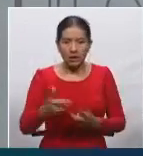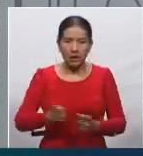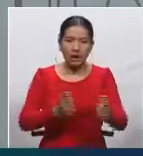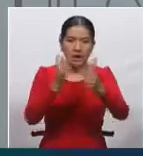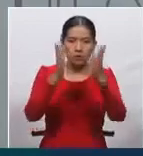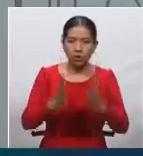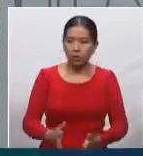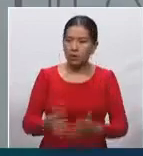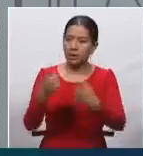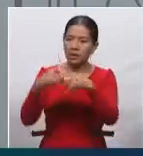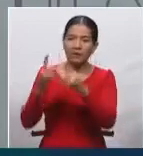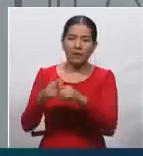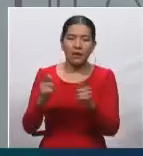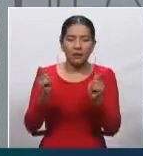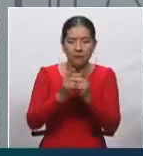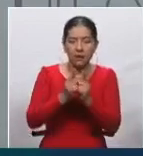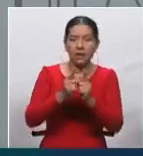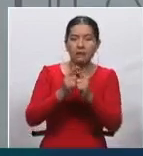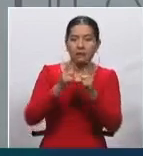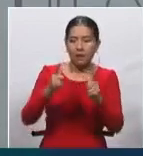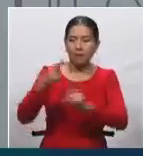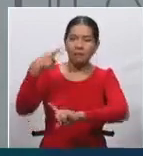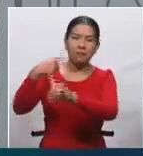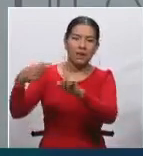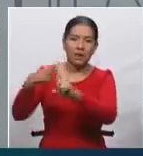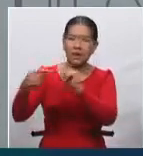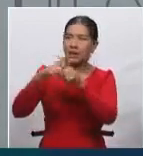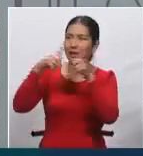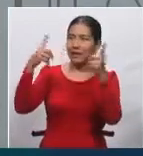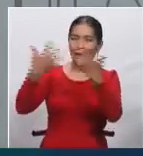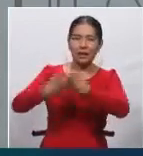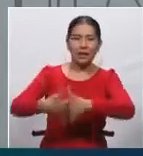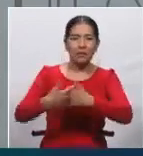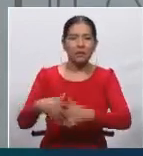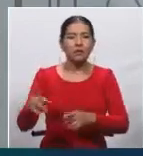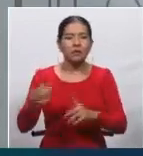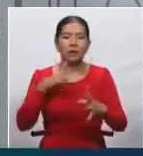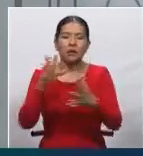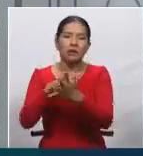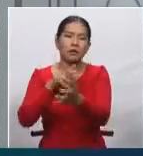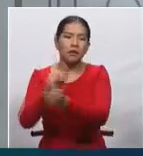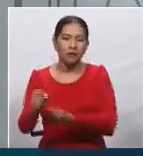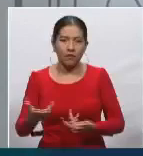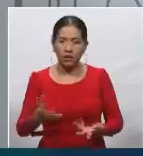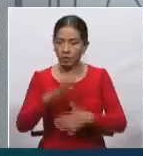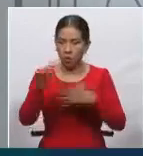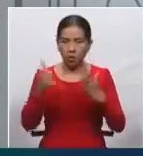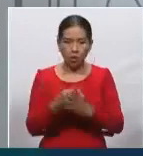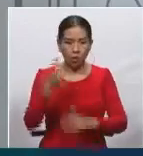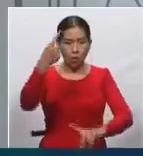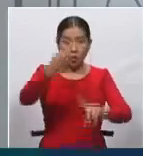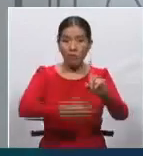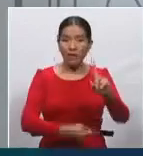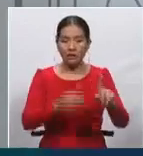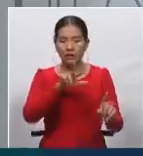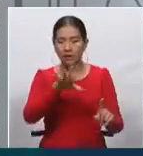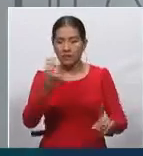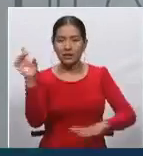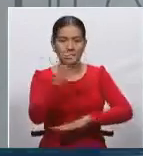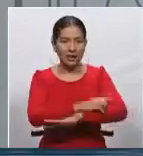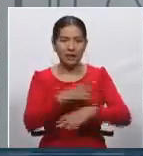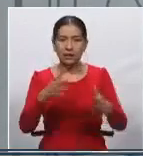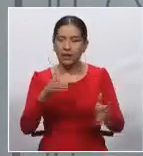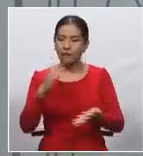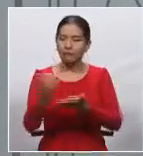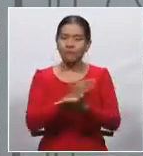señalado, micro, pequeños, medianos, grandes empresarios que no han tenido ingresos, que en este momento no